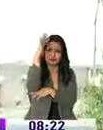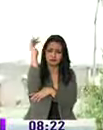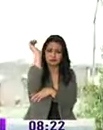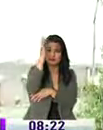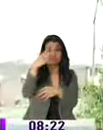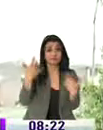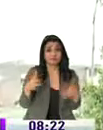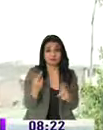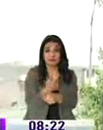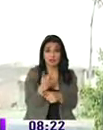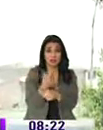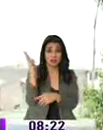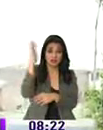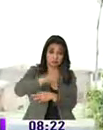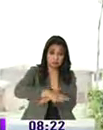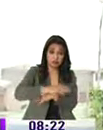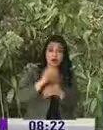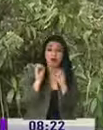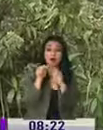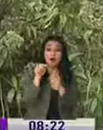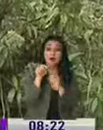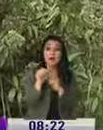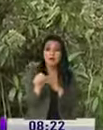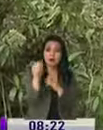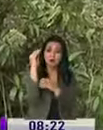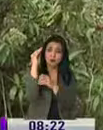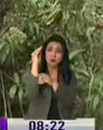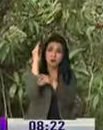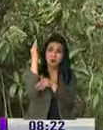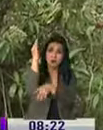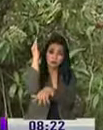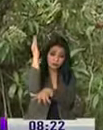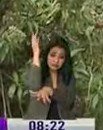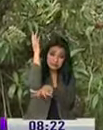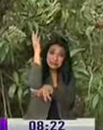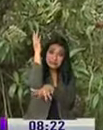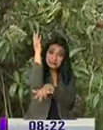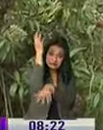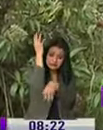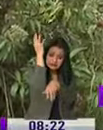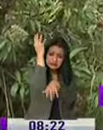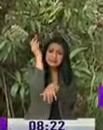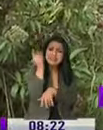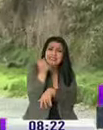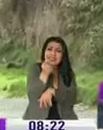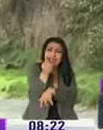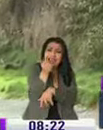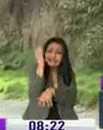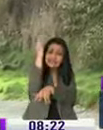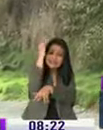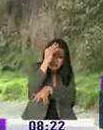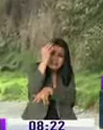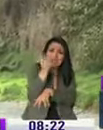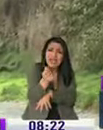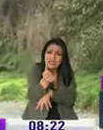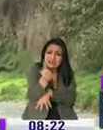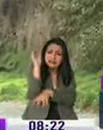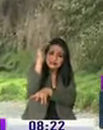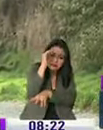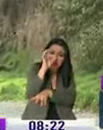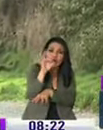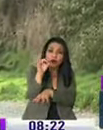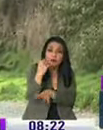Igual más abajo también, está ya al filito de la pared, que ya se puede caer, o puede ser que suba